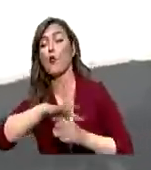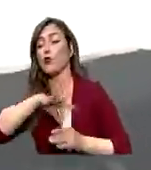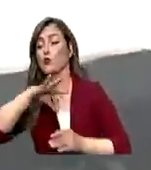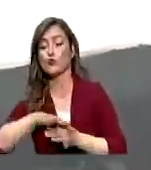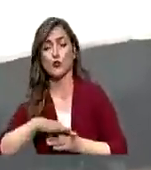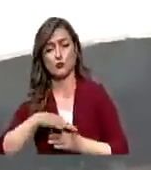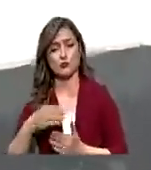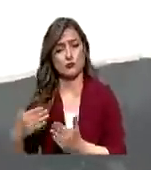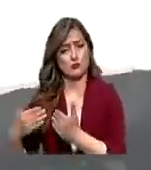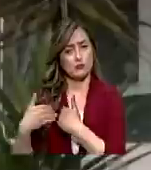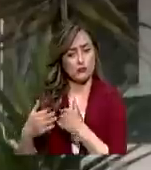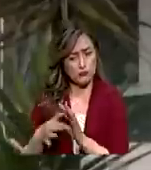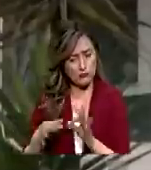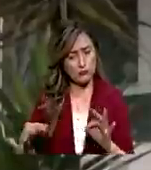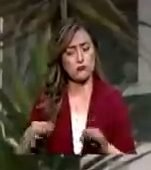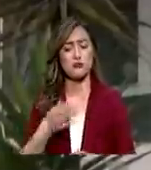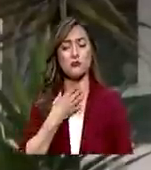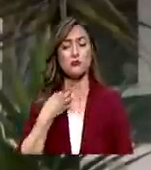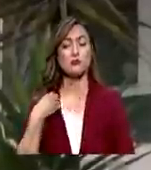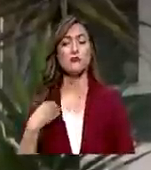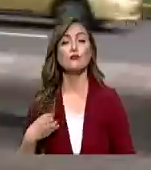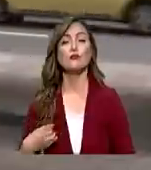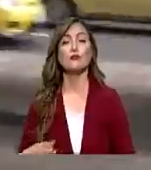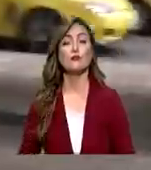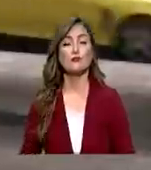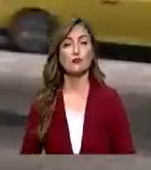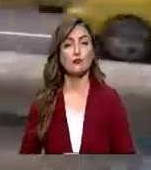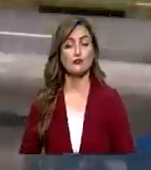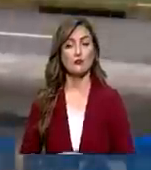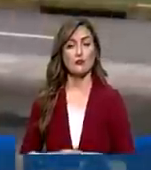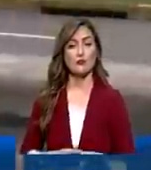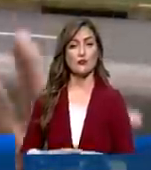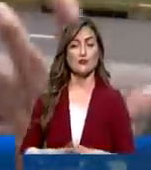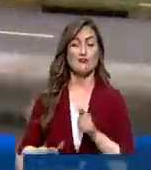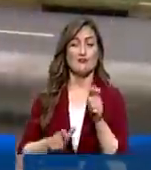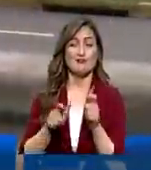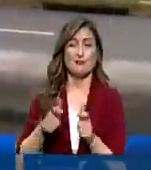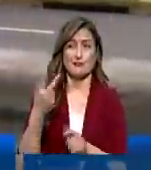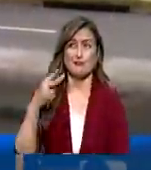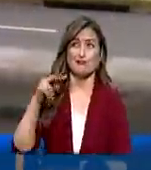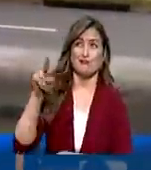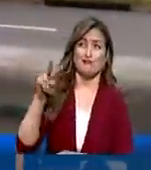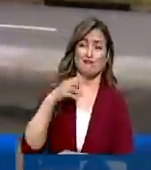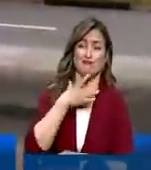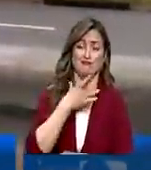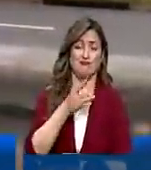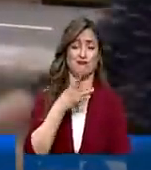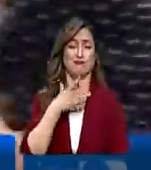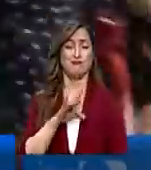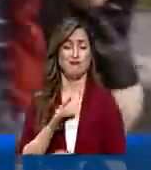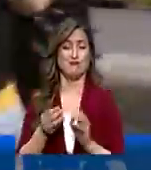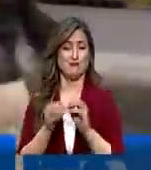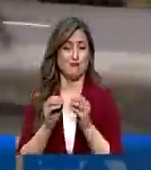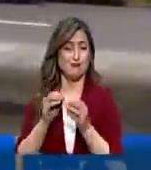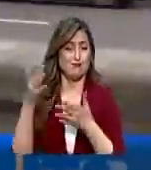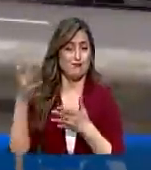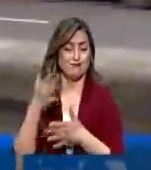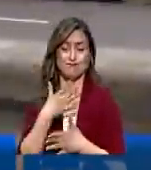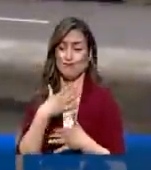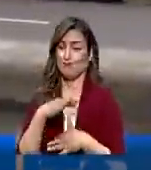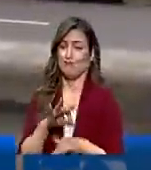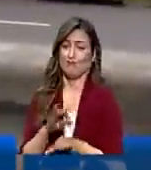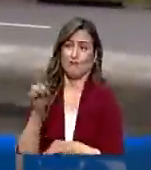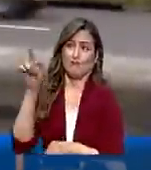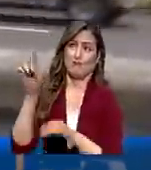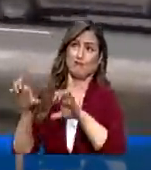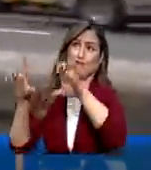deben responsabilizarse de la limpieza de la ciudad. Hay tal vez algunas personas que, algunos partidos que no nos agradan, no